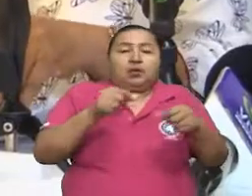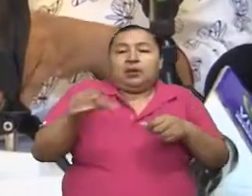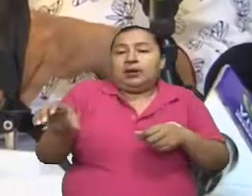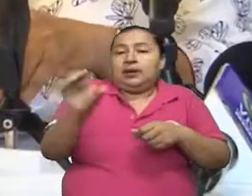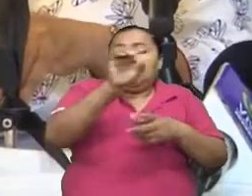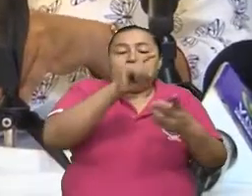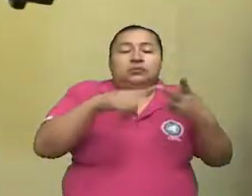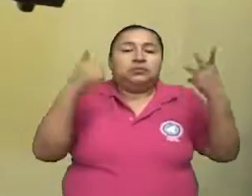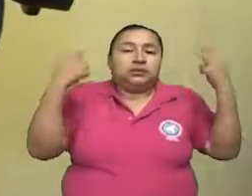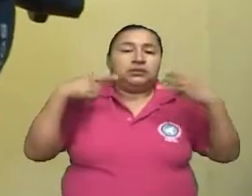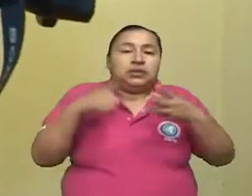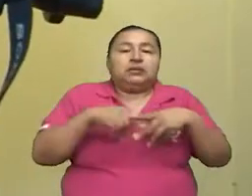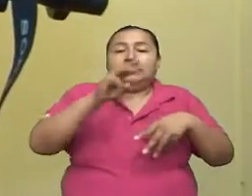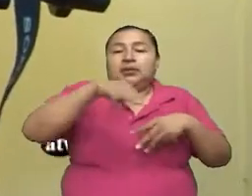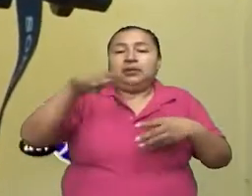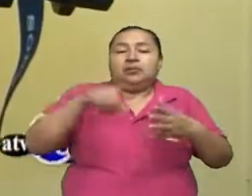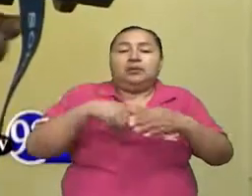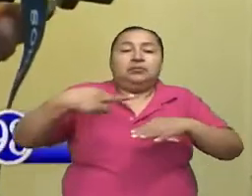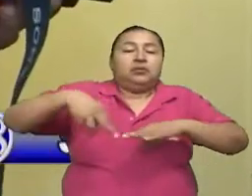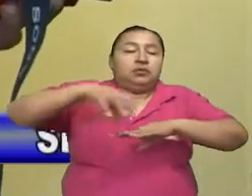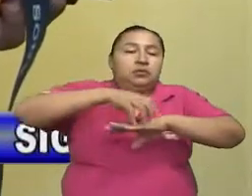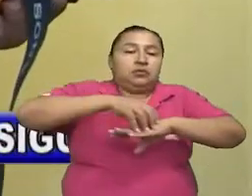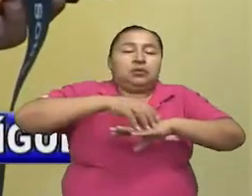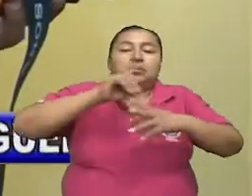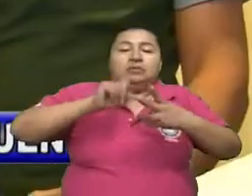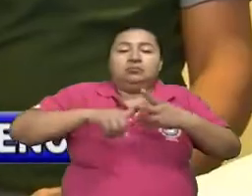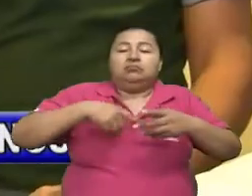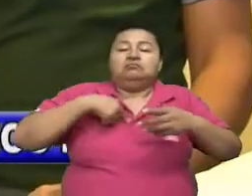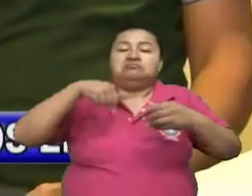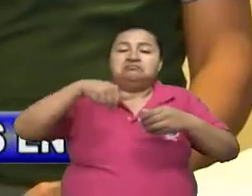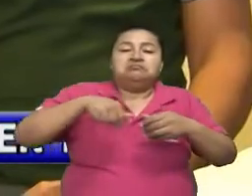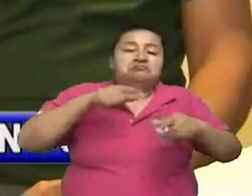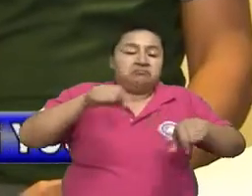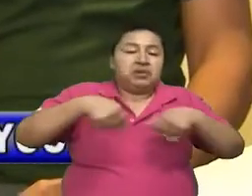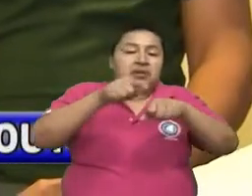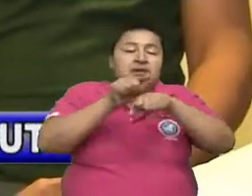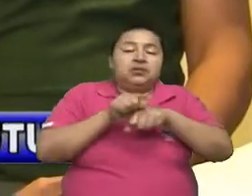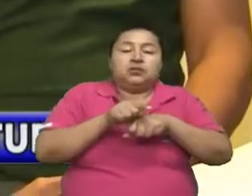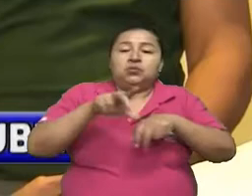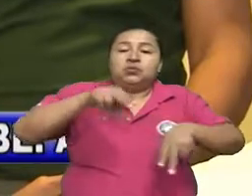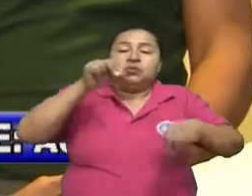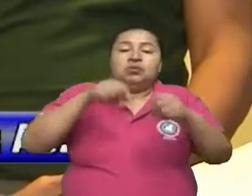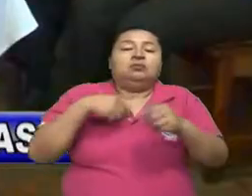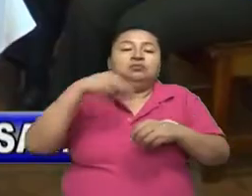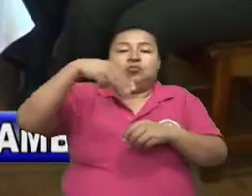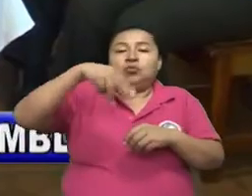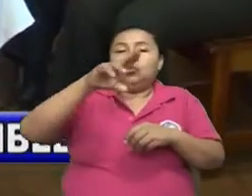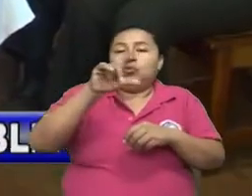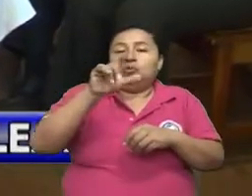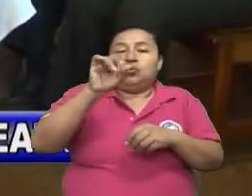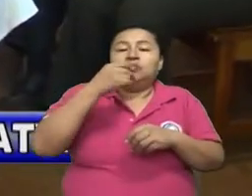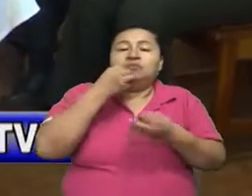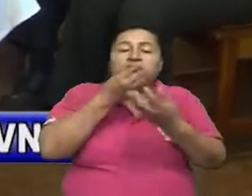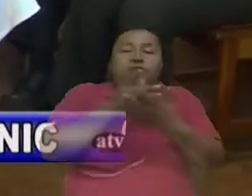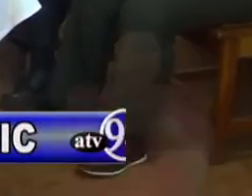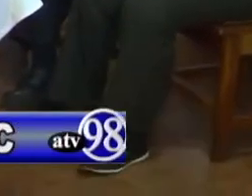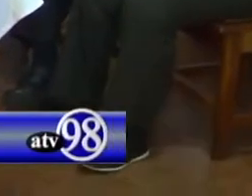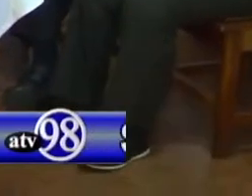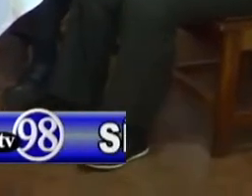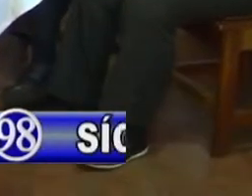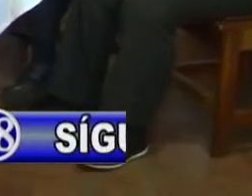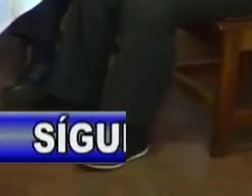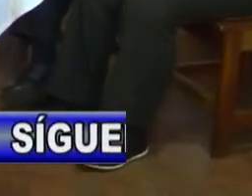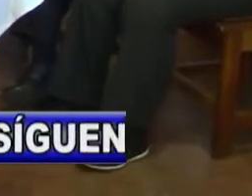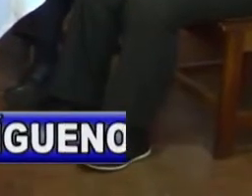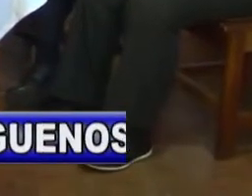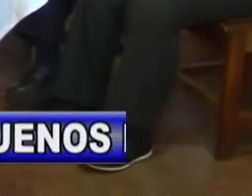Carazo, Masaya, Matagalpa, Río San Juan, Madrid, Nueva Segovia y Mulucucú. Con cámara de Wendell Noguera, para el canal